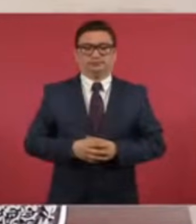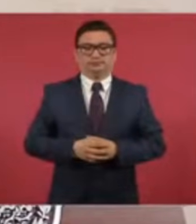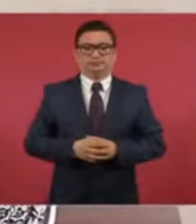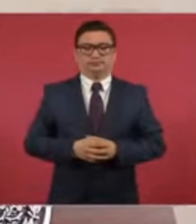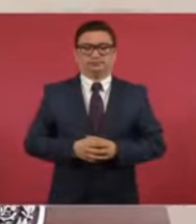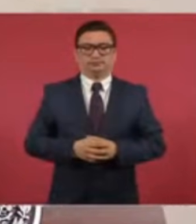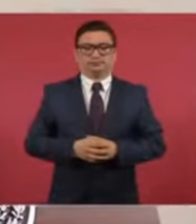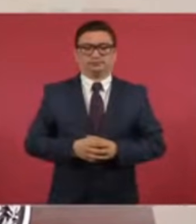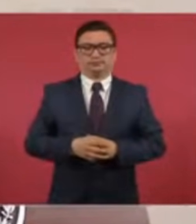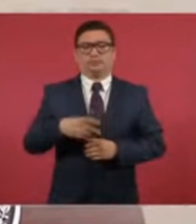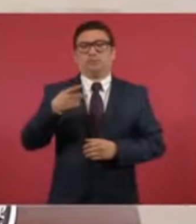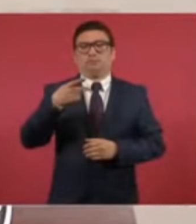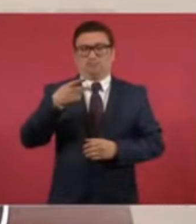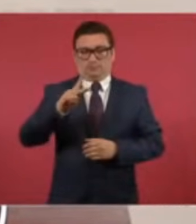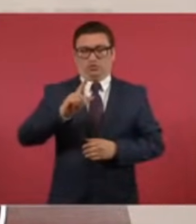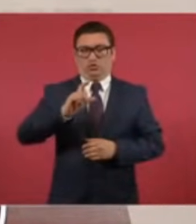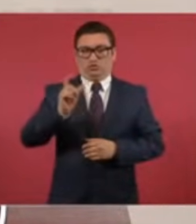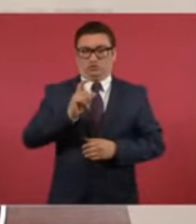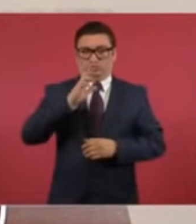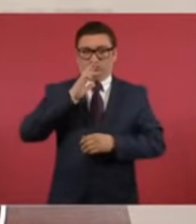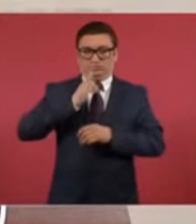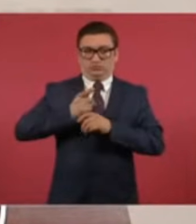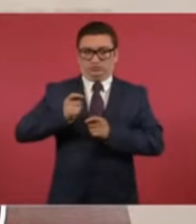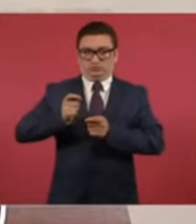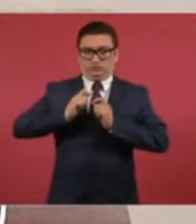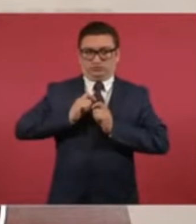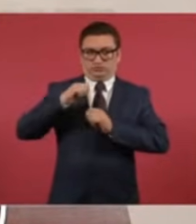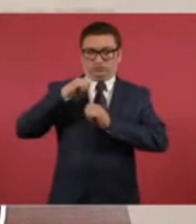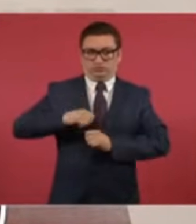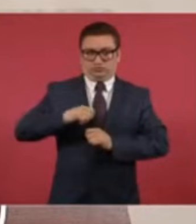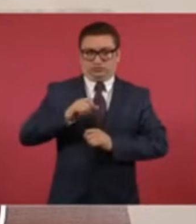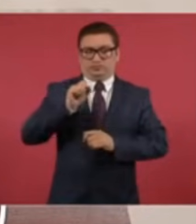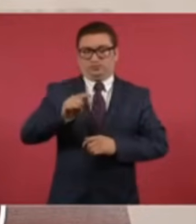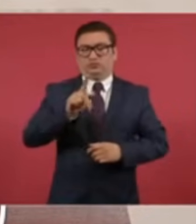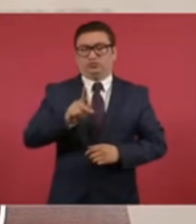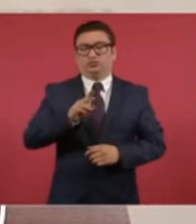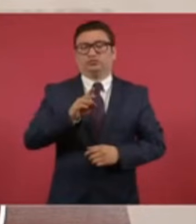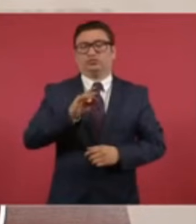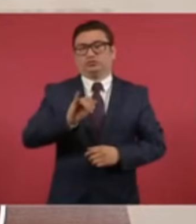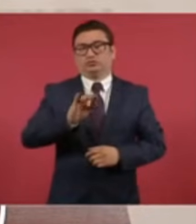Pero desde que llegamos, con relación al Producto Interno Bruto,